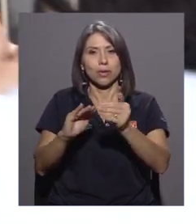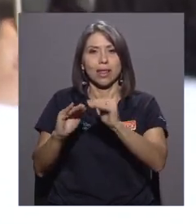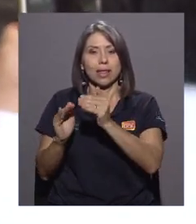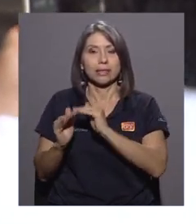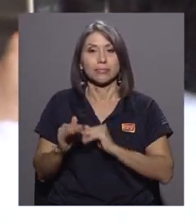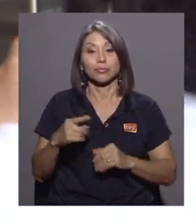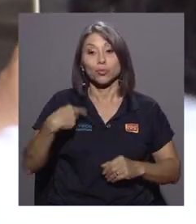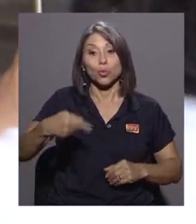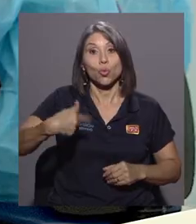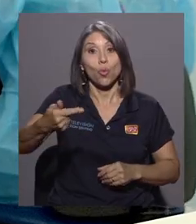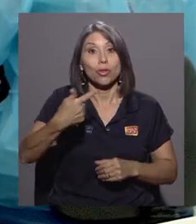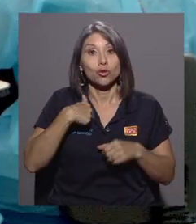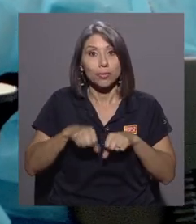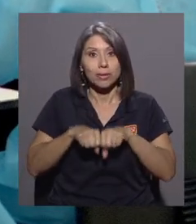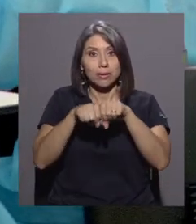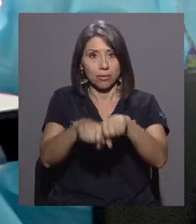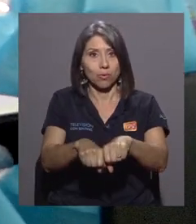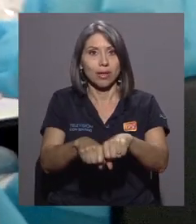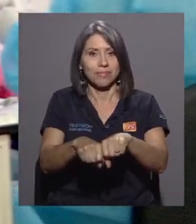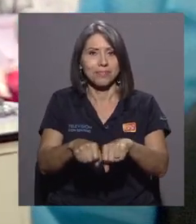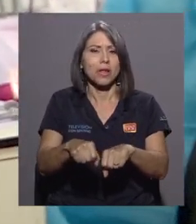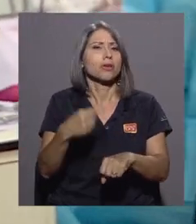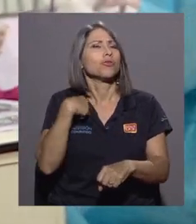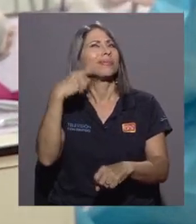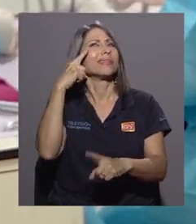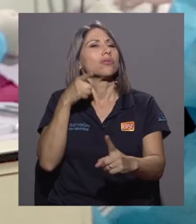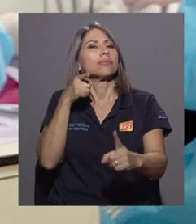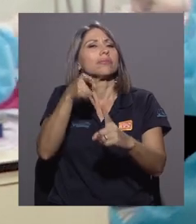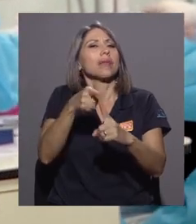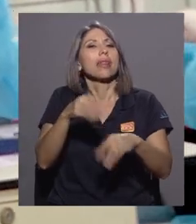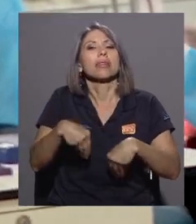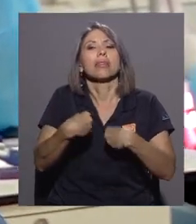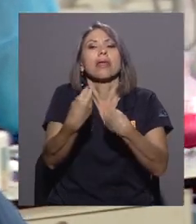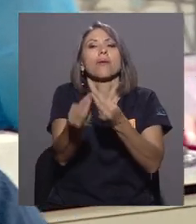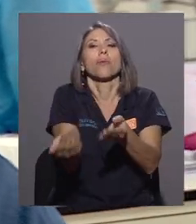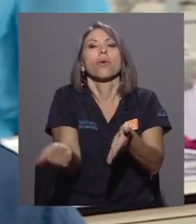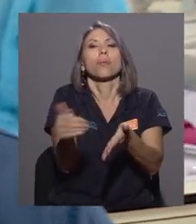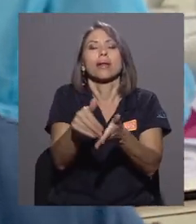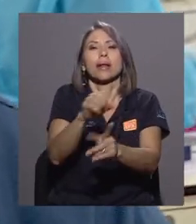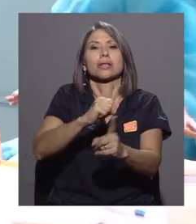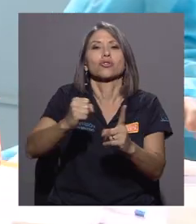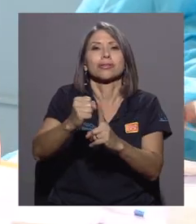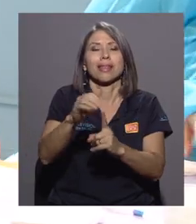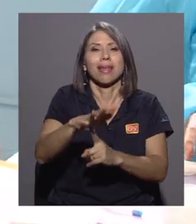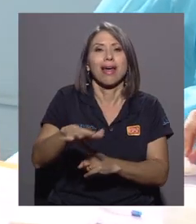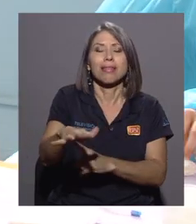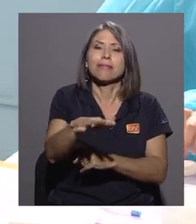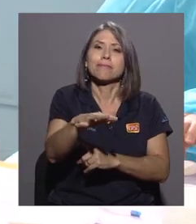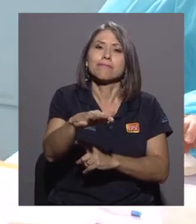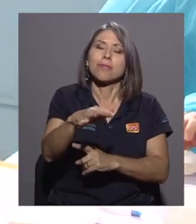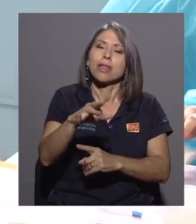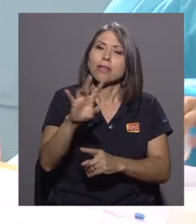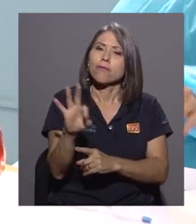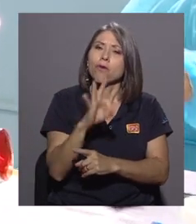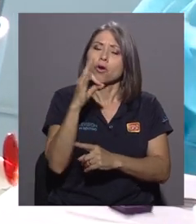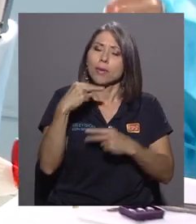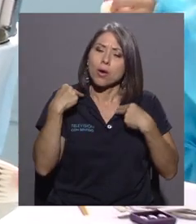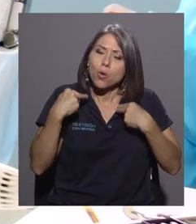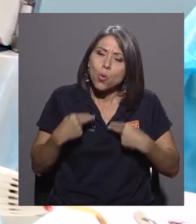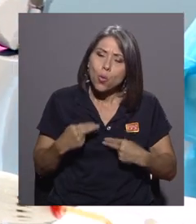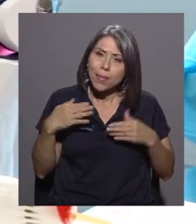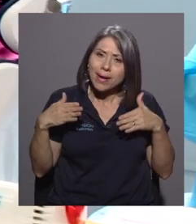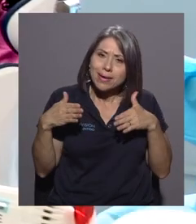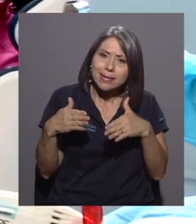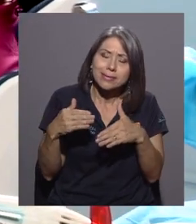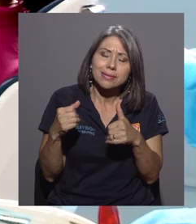yo me gradué de la facultad, mi idea de volver un poco a la sociedad es devolver de esa manera humanística y